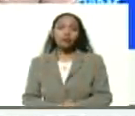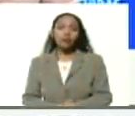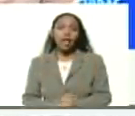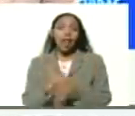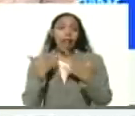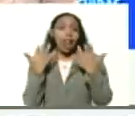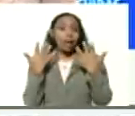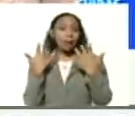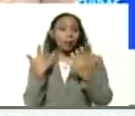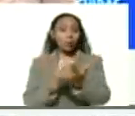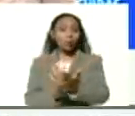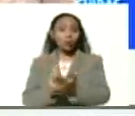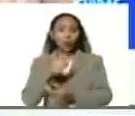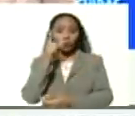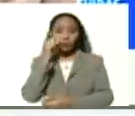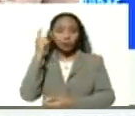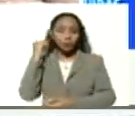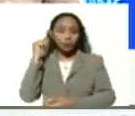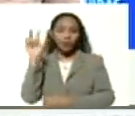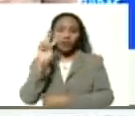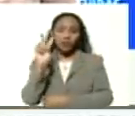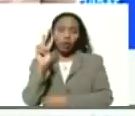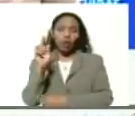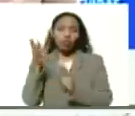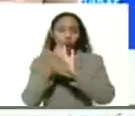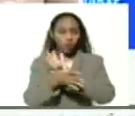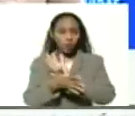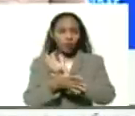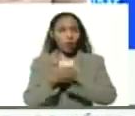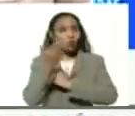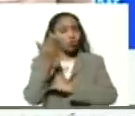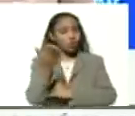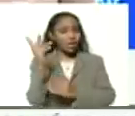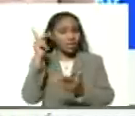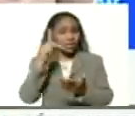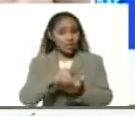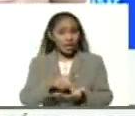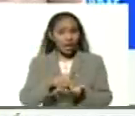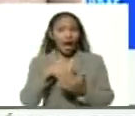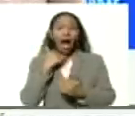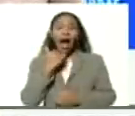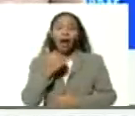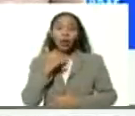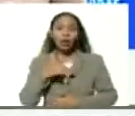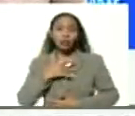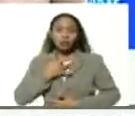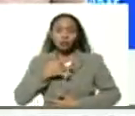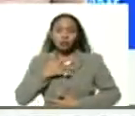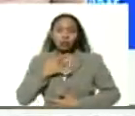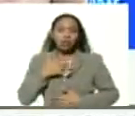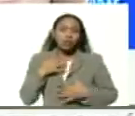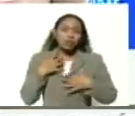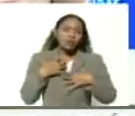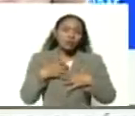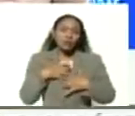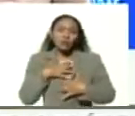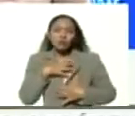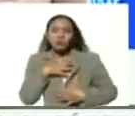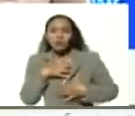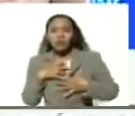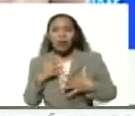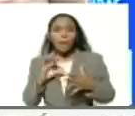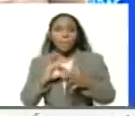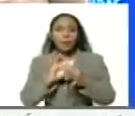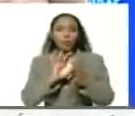Hermanos, hermana venezolana, si usted llega a presentar algún síntoma vinculado